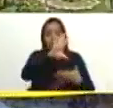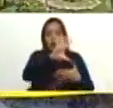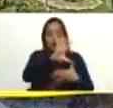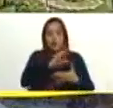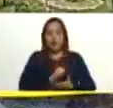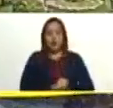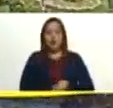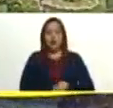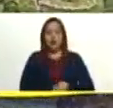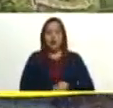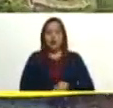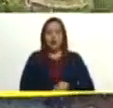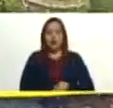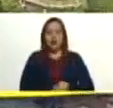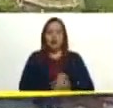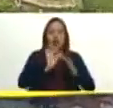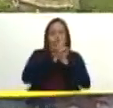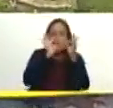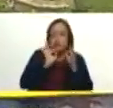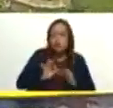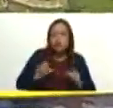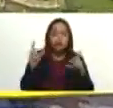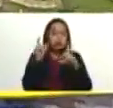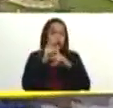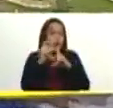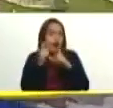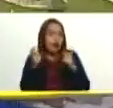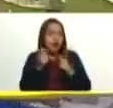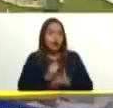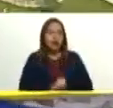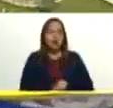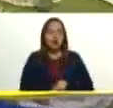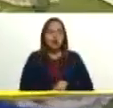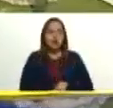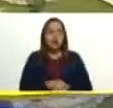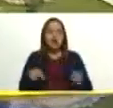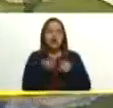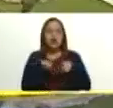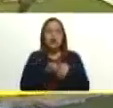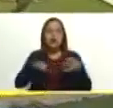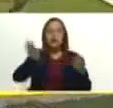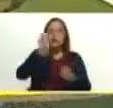América, metafóricamente, somos como una sinfonía.